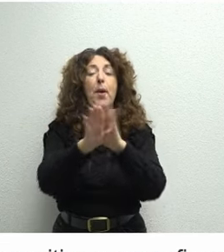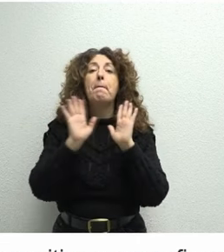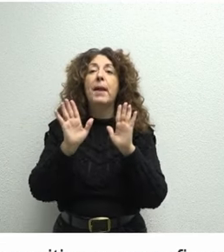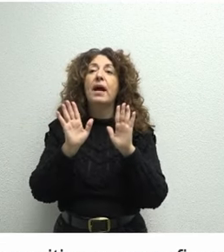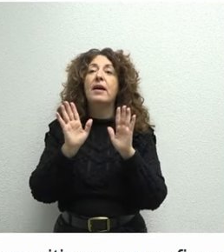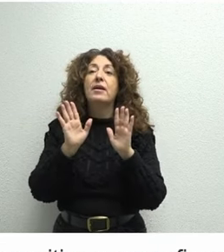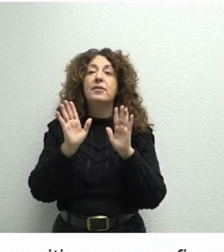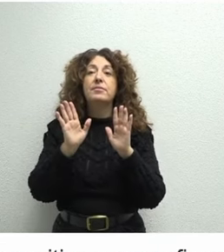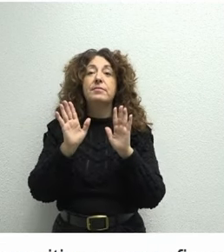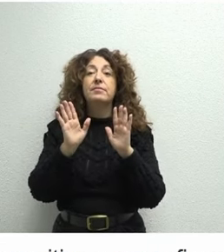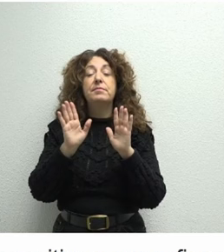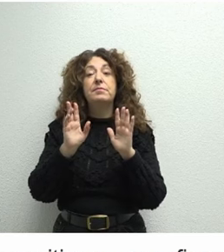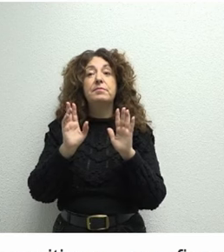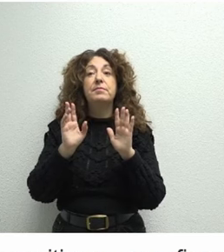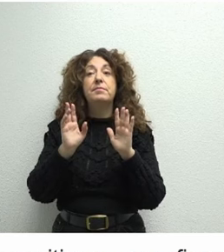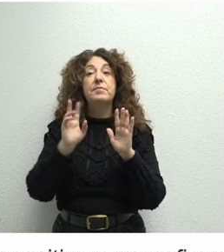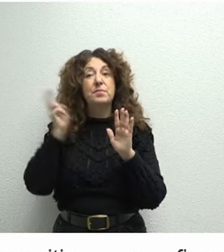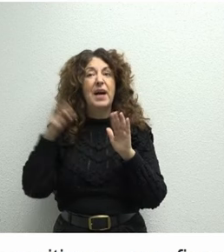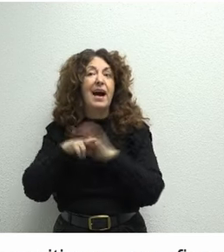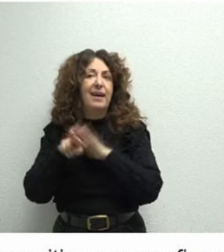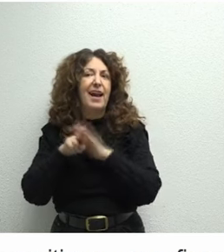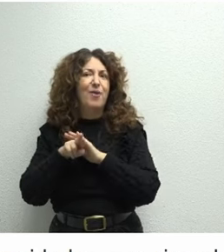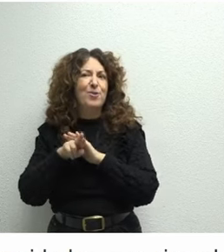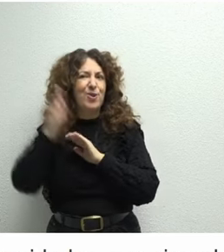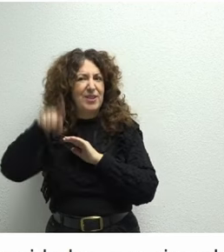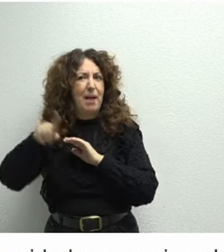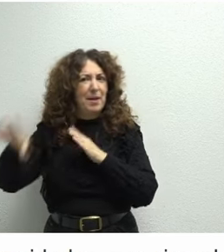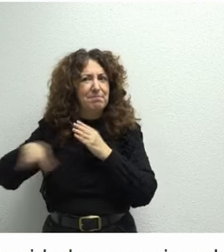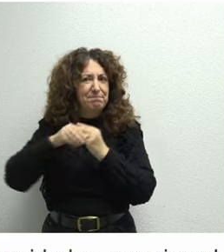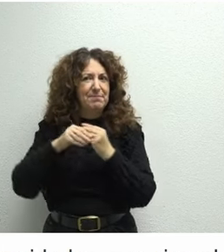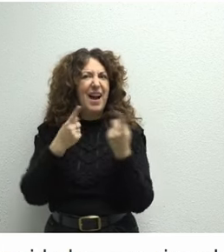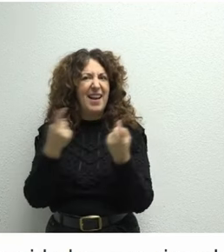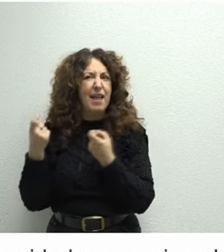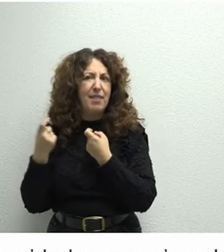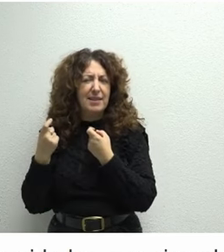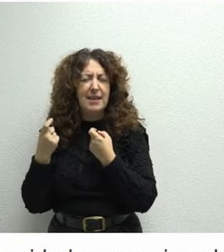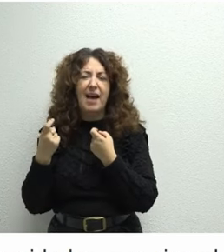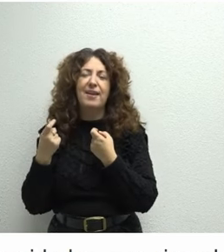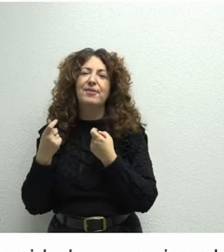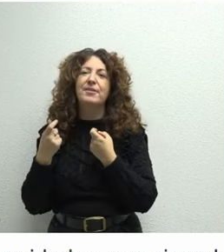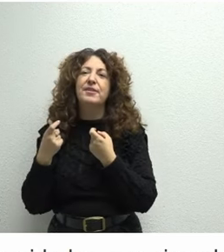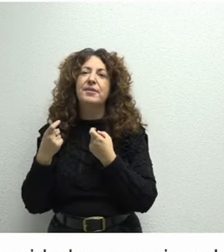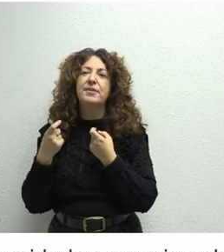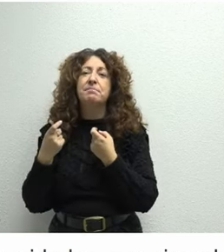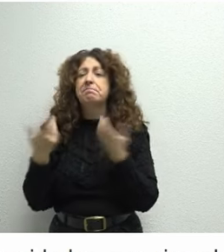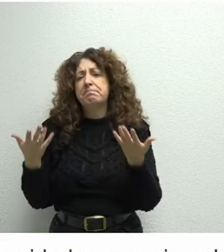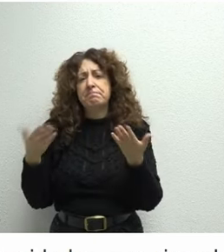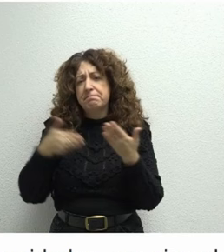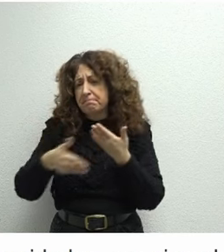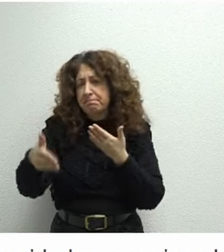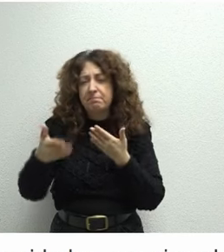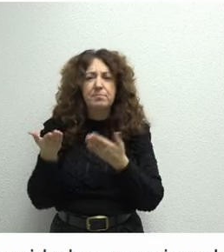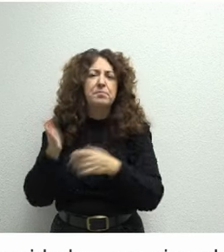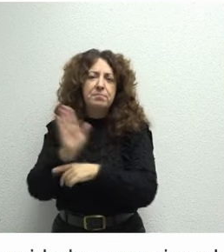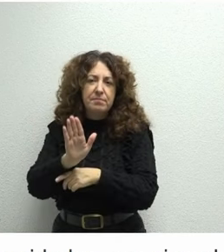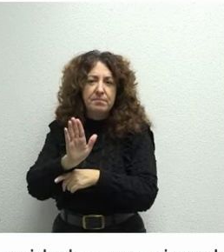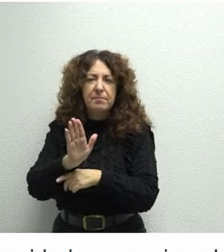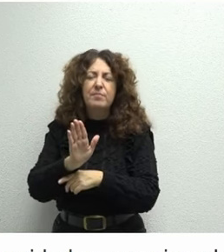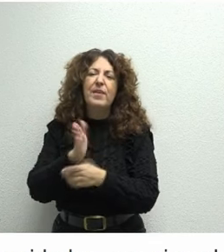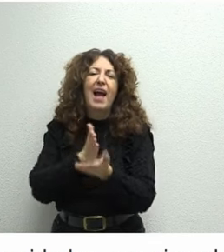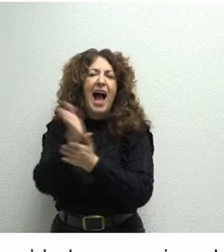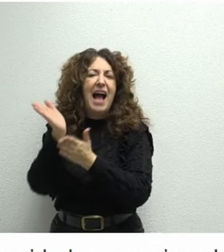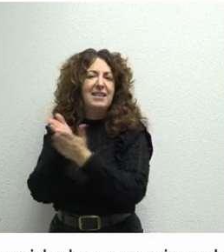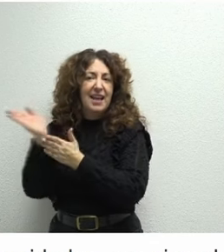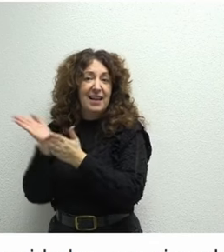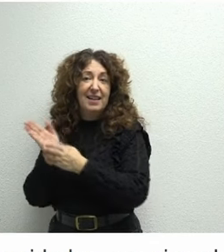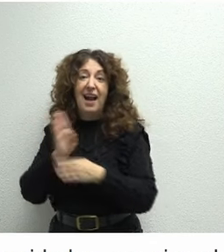recurso de otro tipo también es necesario no ya lo veremos ya en cualquier caso lo plantearemos como una como una alternativa